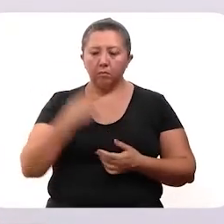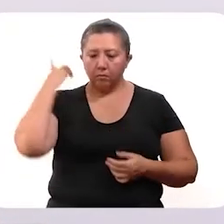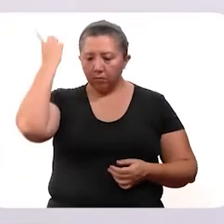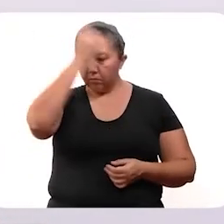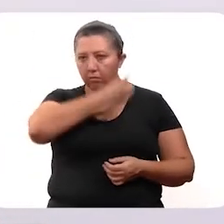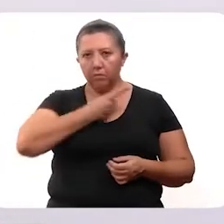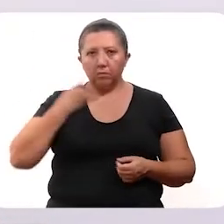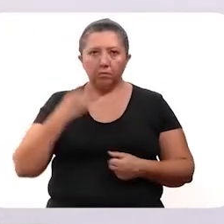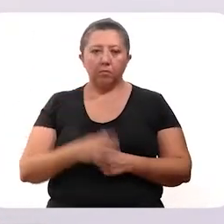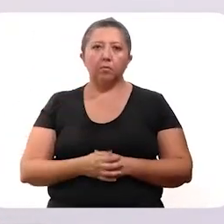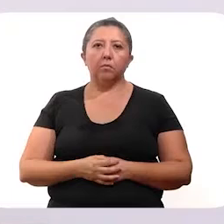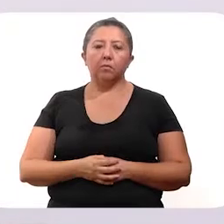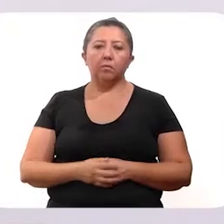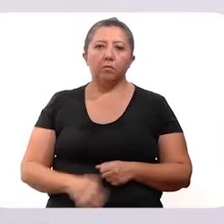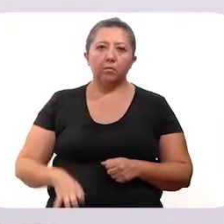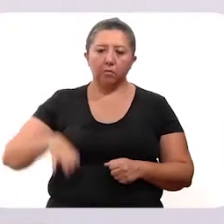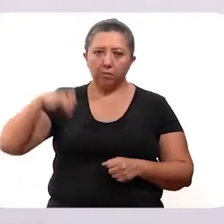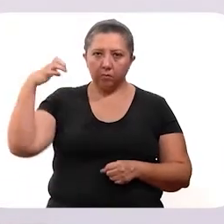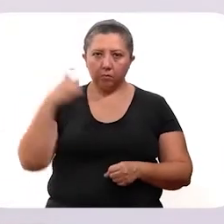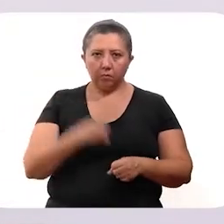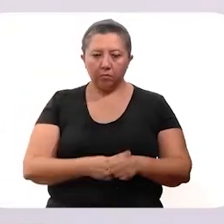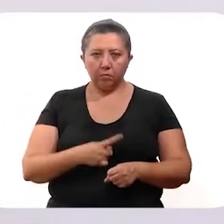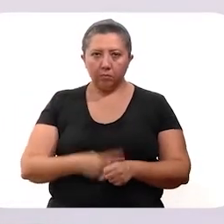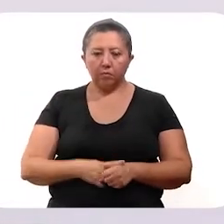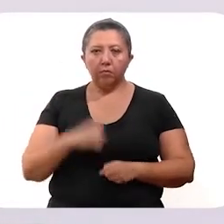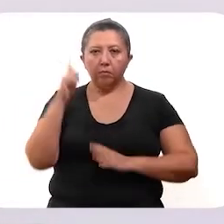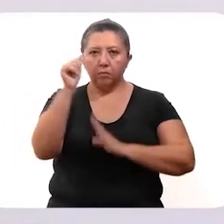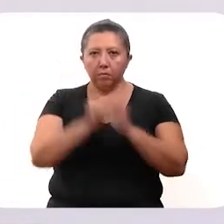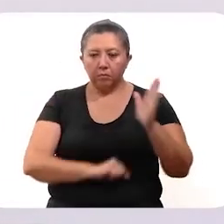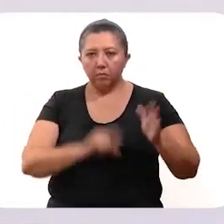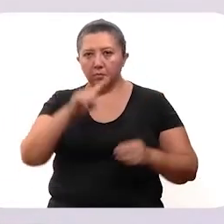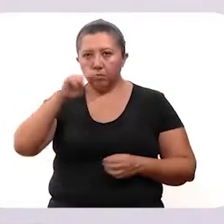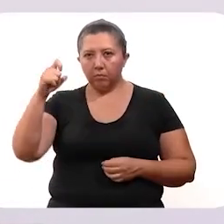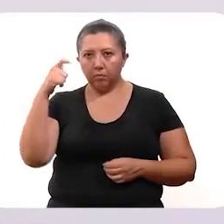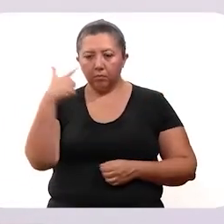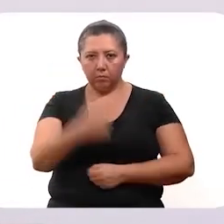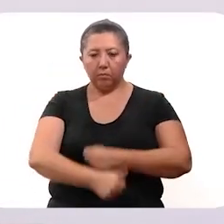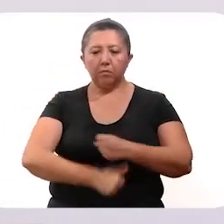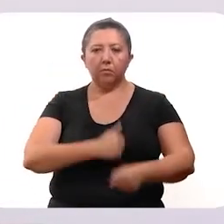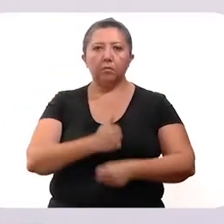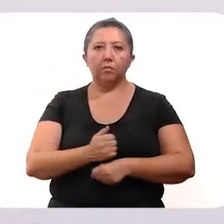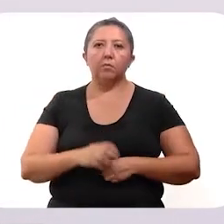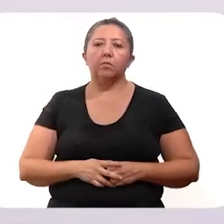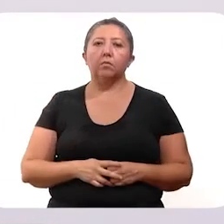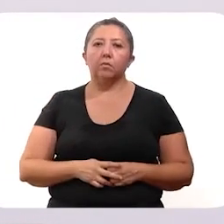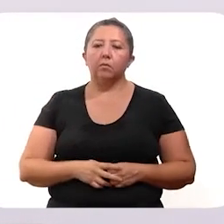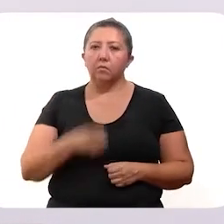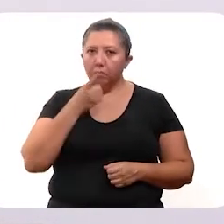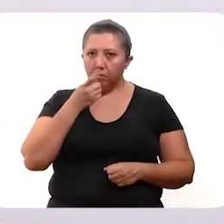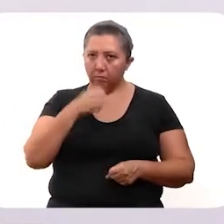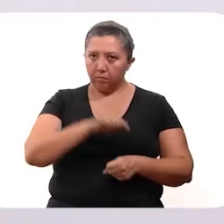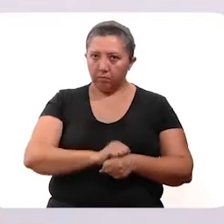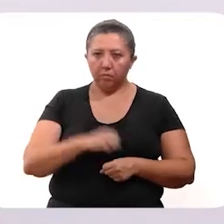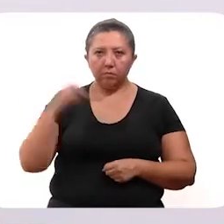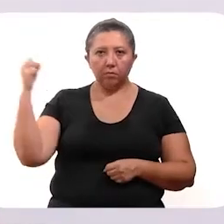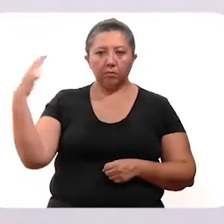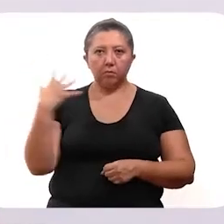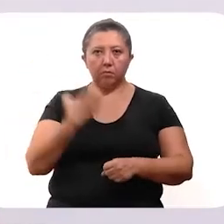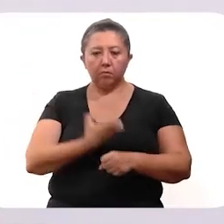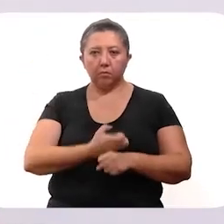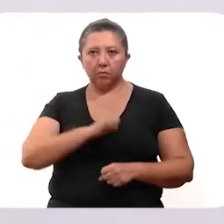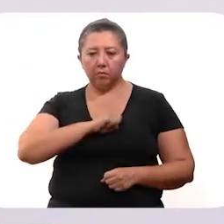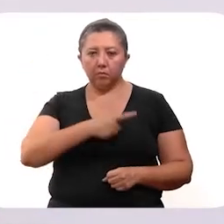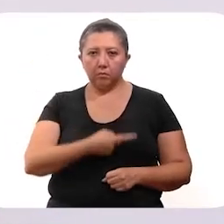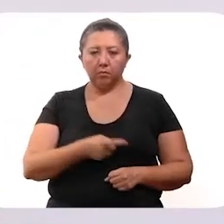pacientes a la espera de diagnóstico. El rango de edad de los casos es de 1 mes a 107 años. Los indicadores semanales del